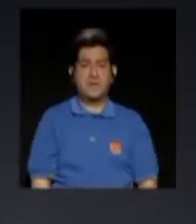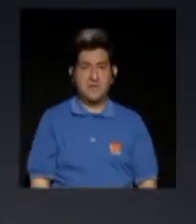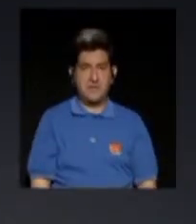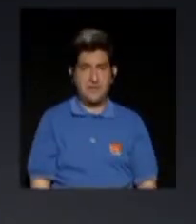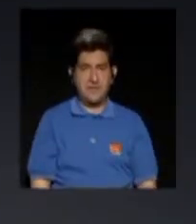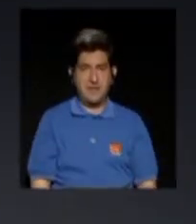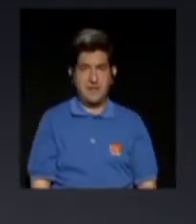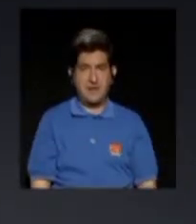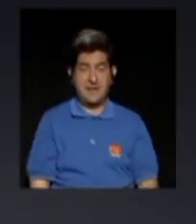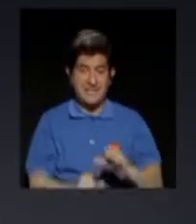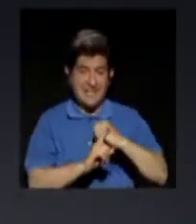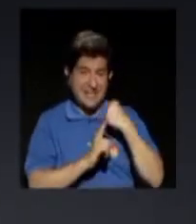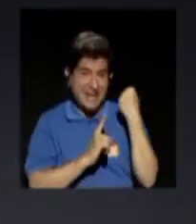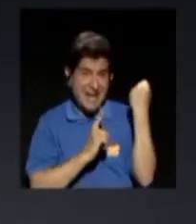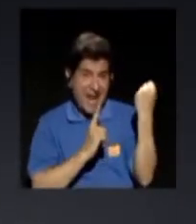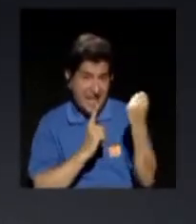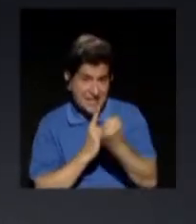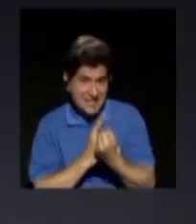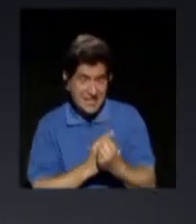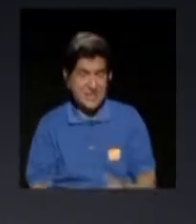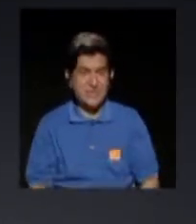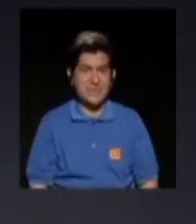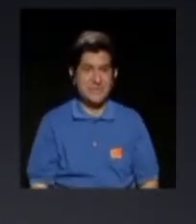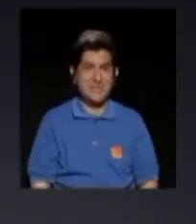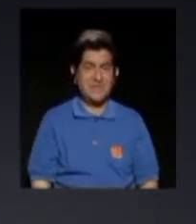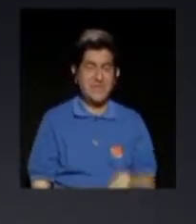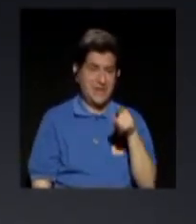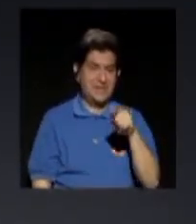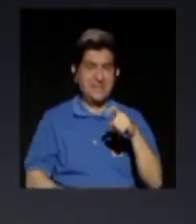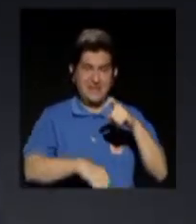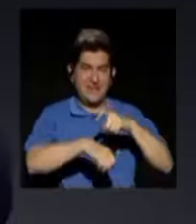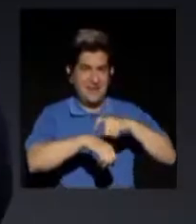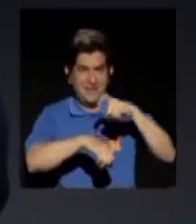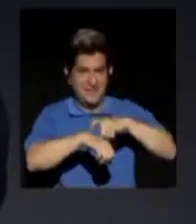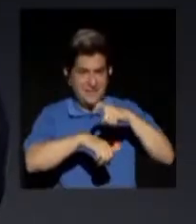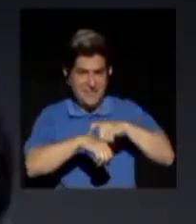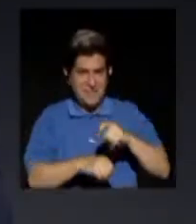nublados del día tienen muchas visiones